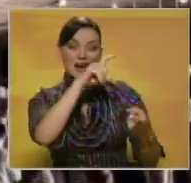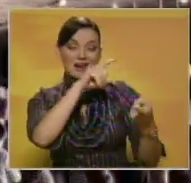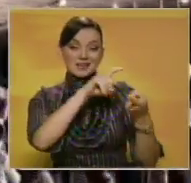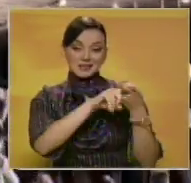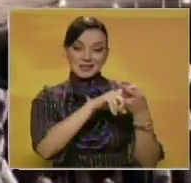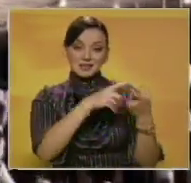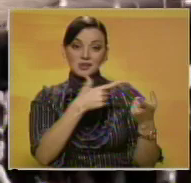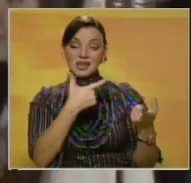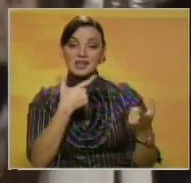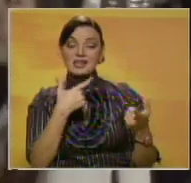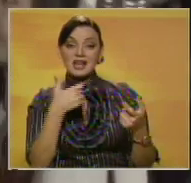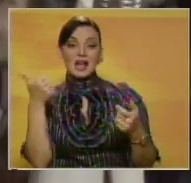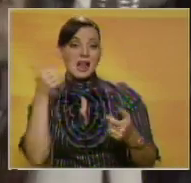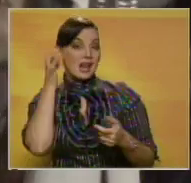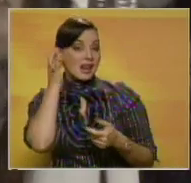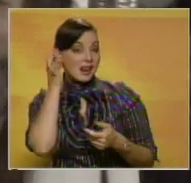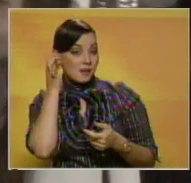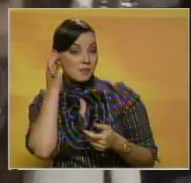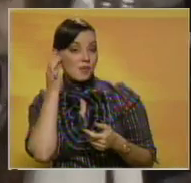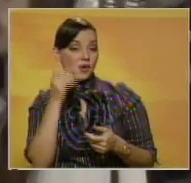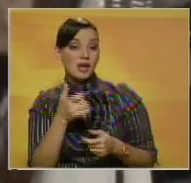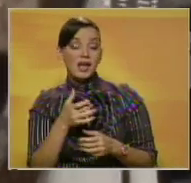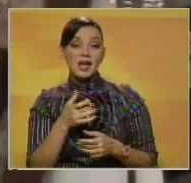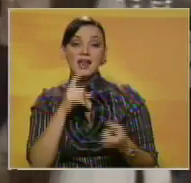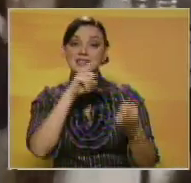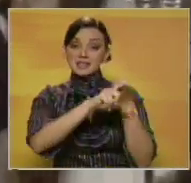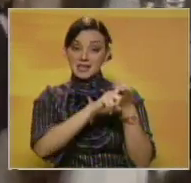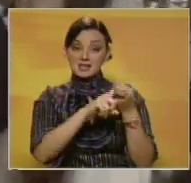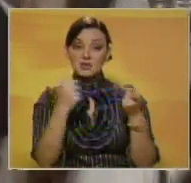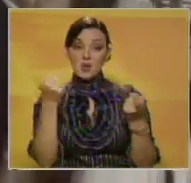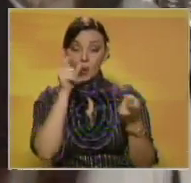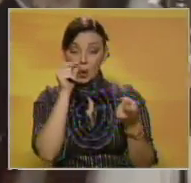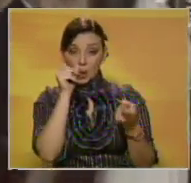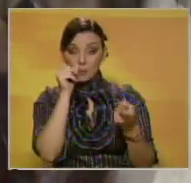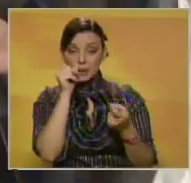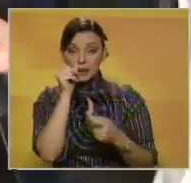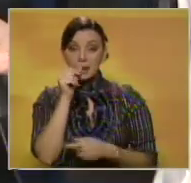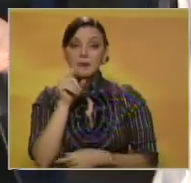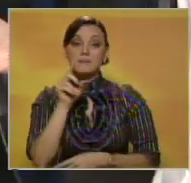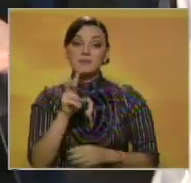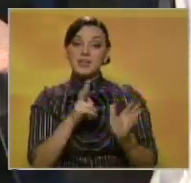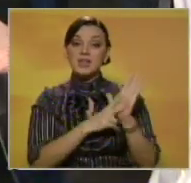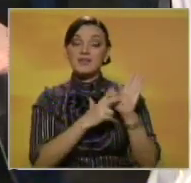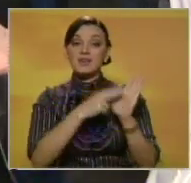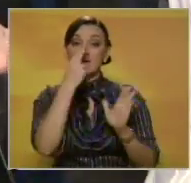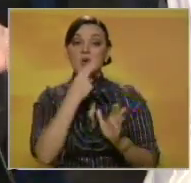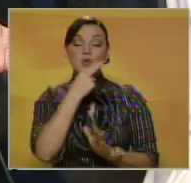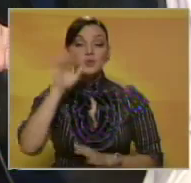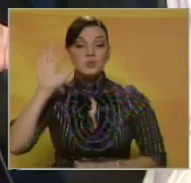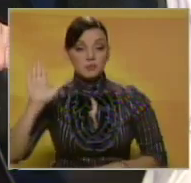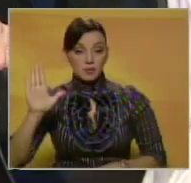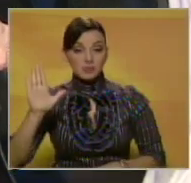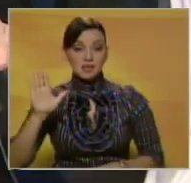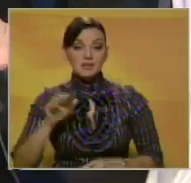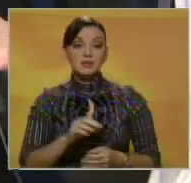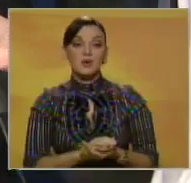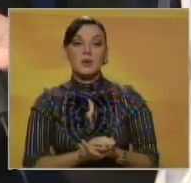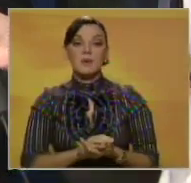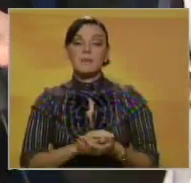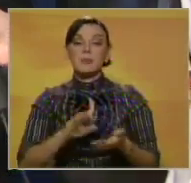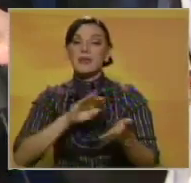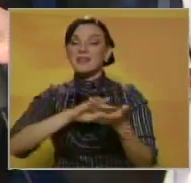convirtiéndose de la fan enamorada a la señora Pirela, y fue realmente un compromiso despojarla de